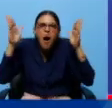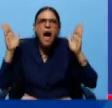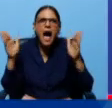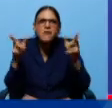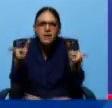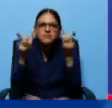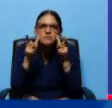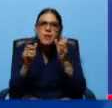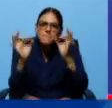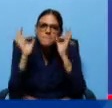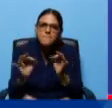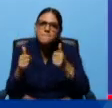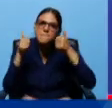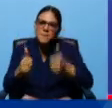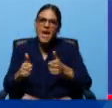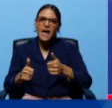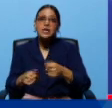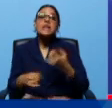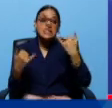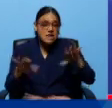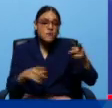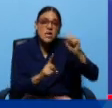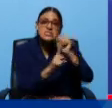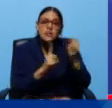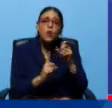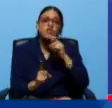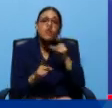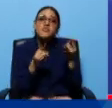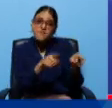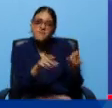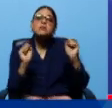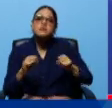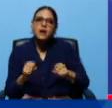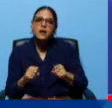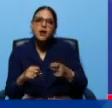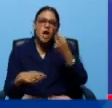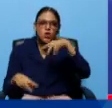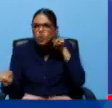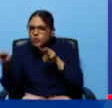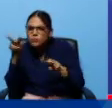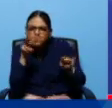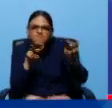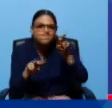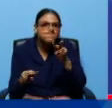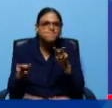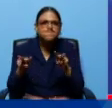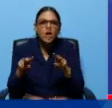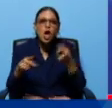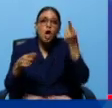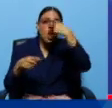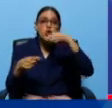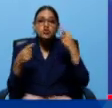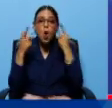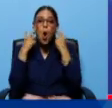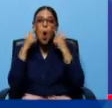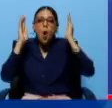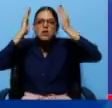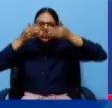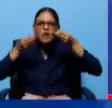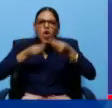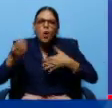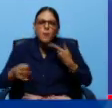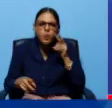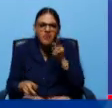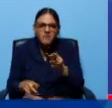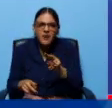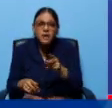bien. Si es difícil ver con los ojos cerrados,